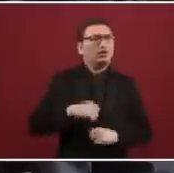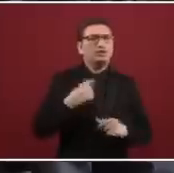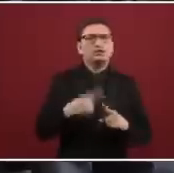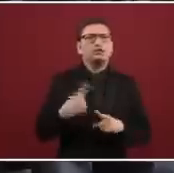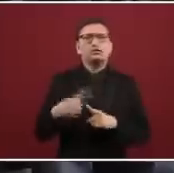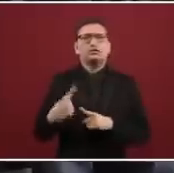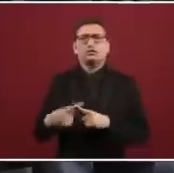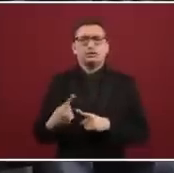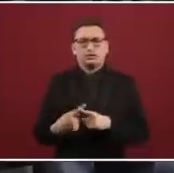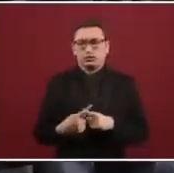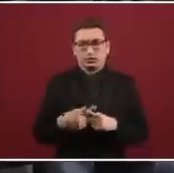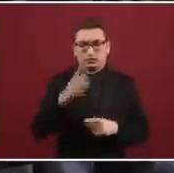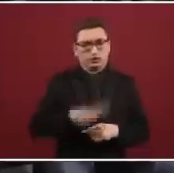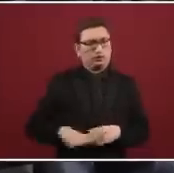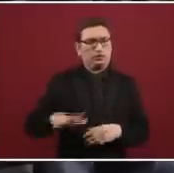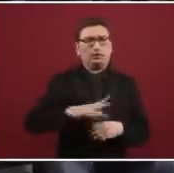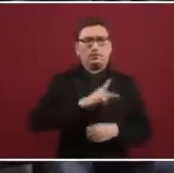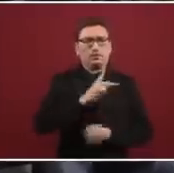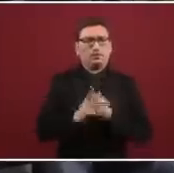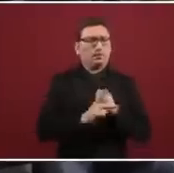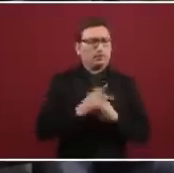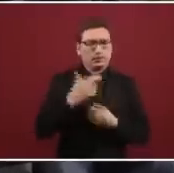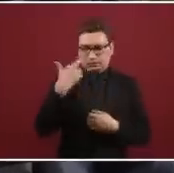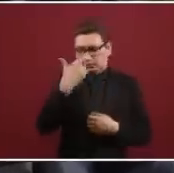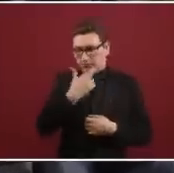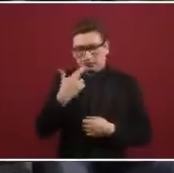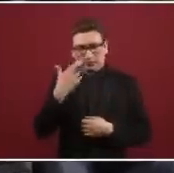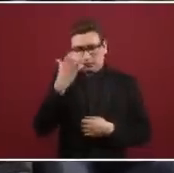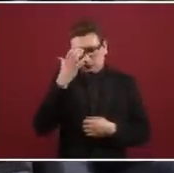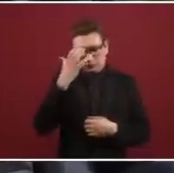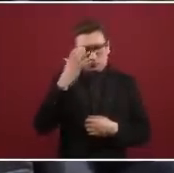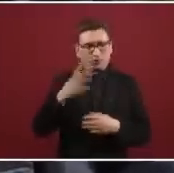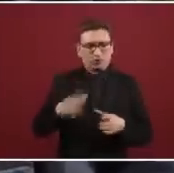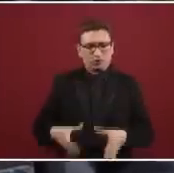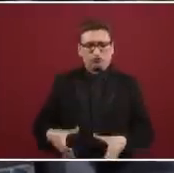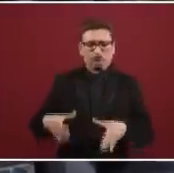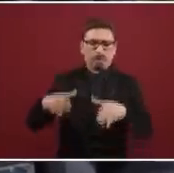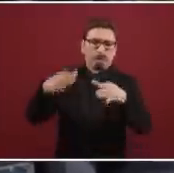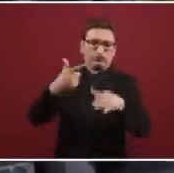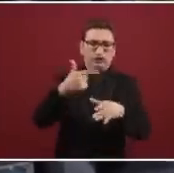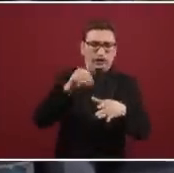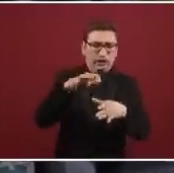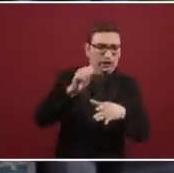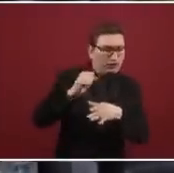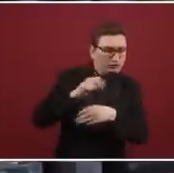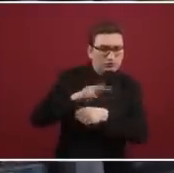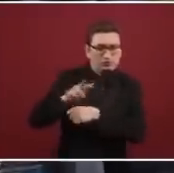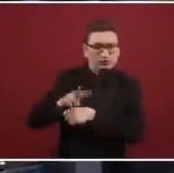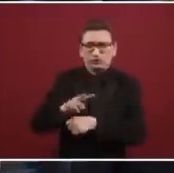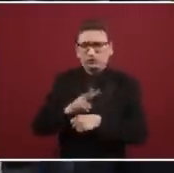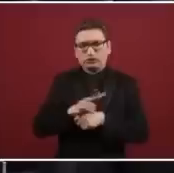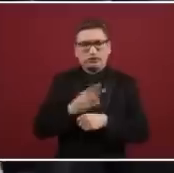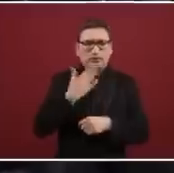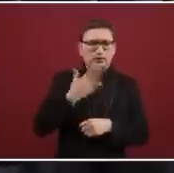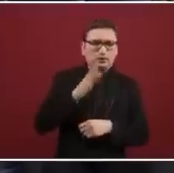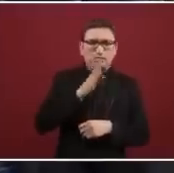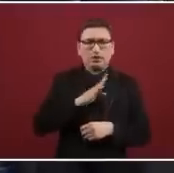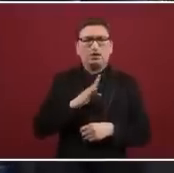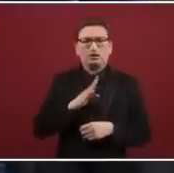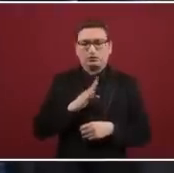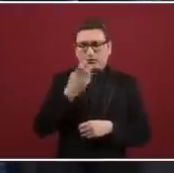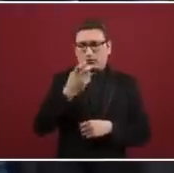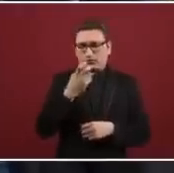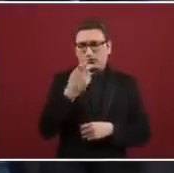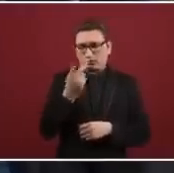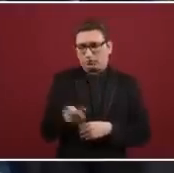país que se encargue de revisar el estado físico de los cilindros de gas. La pregunta concreta es, ¿cuál es